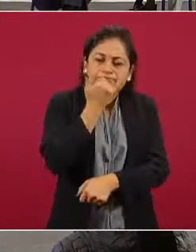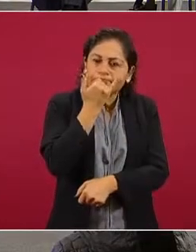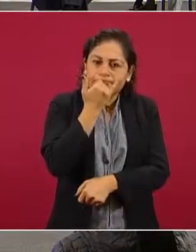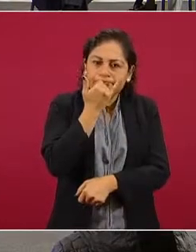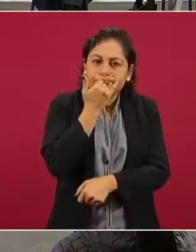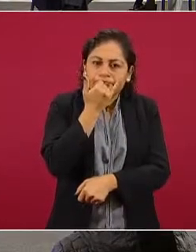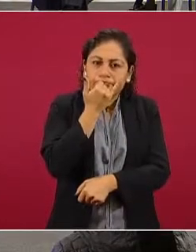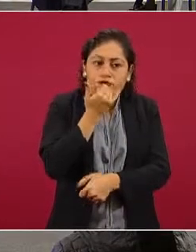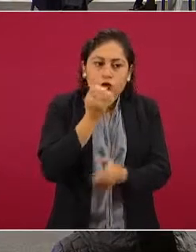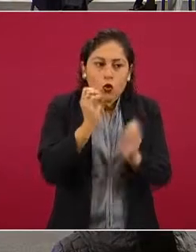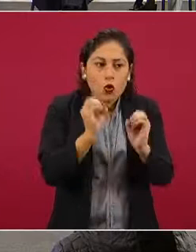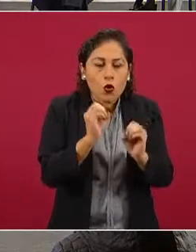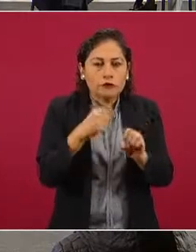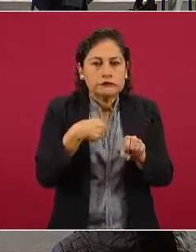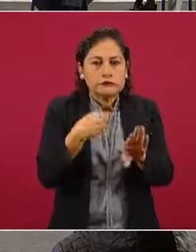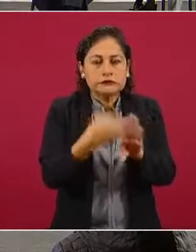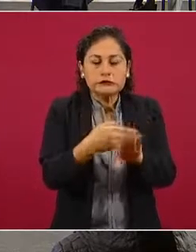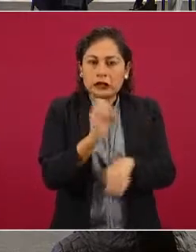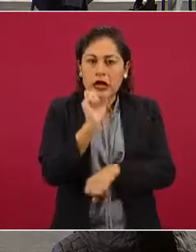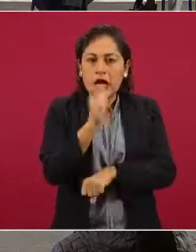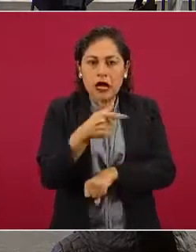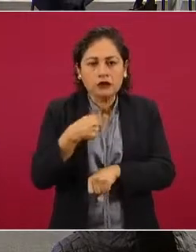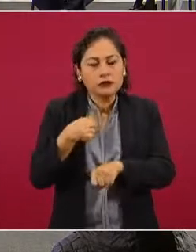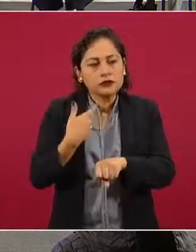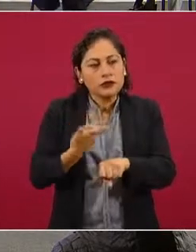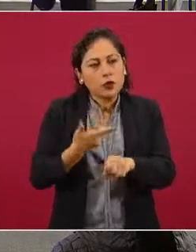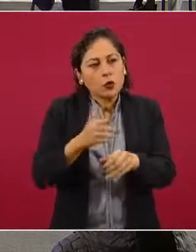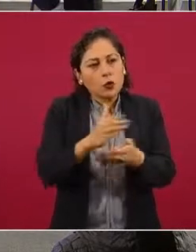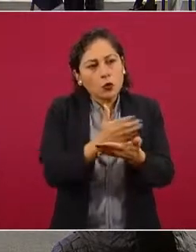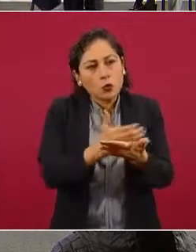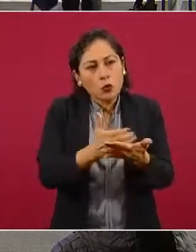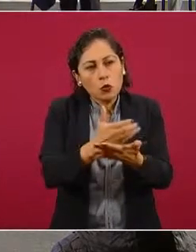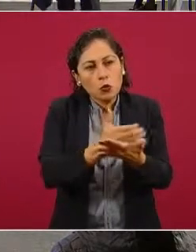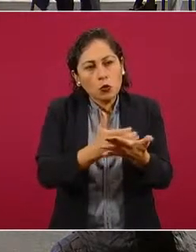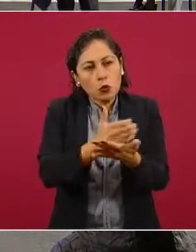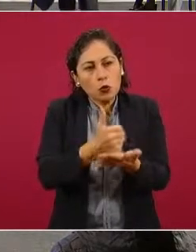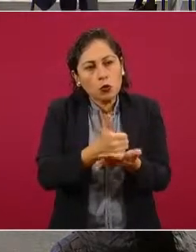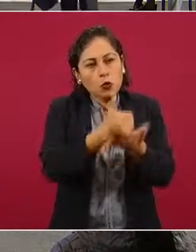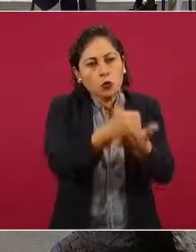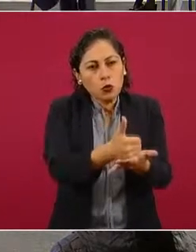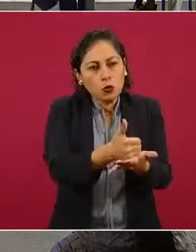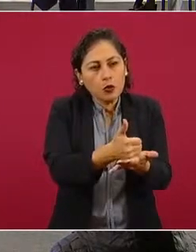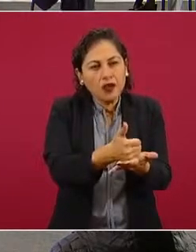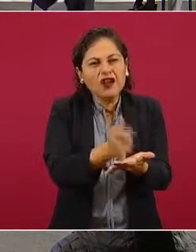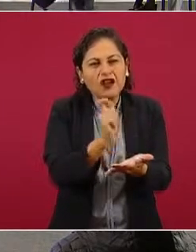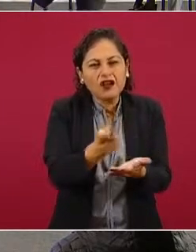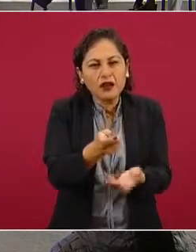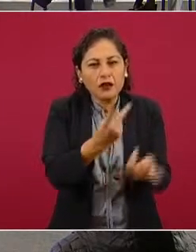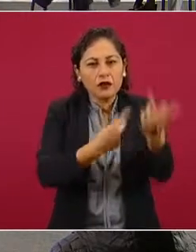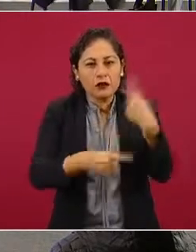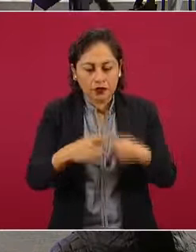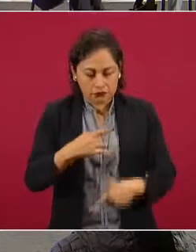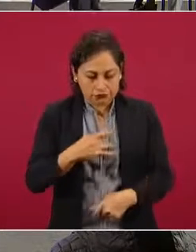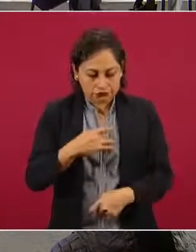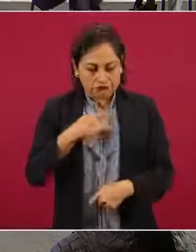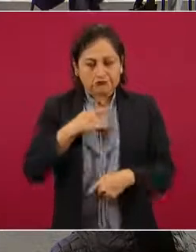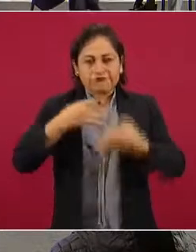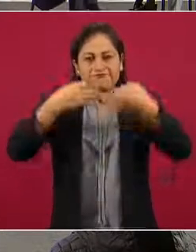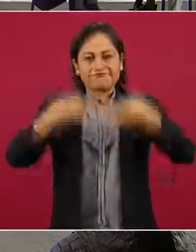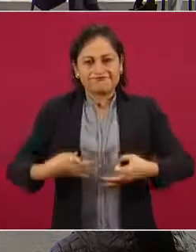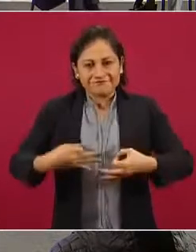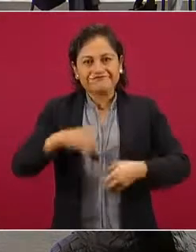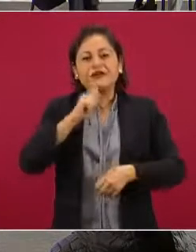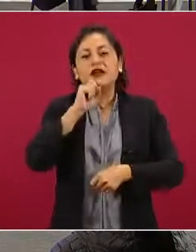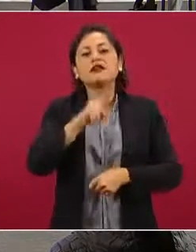el dolor causado recupera su dignidad y su paz interior. Quien perdona